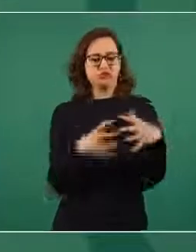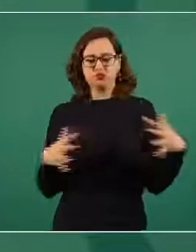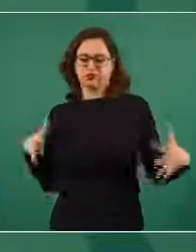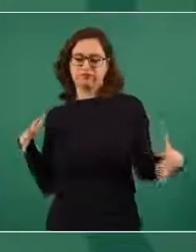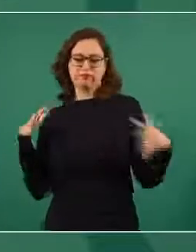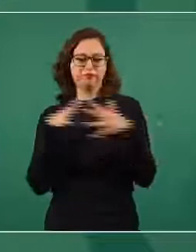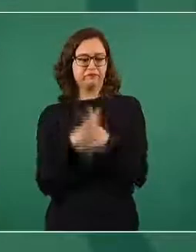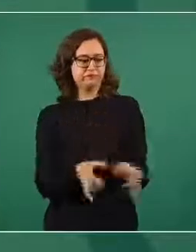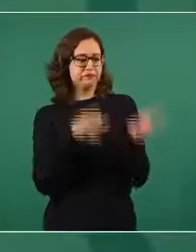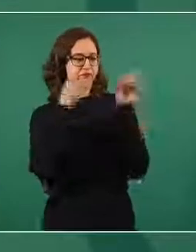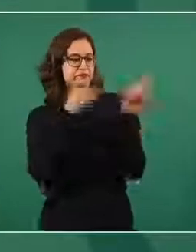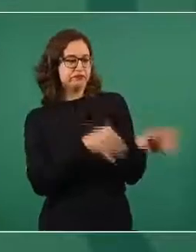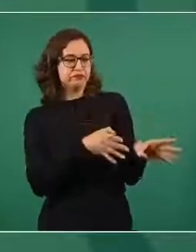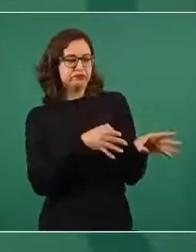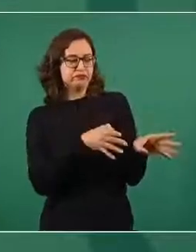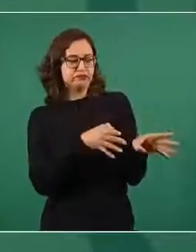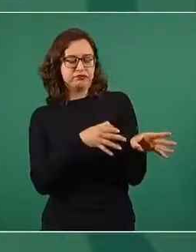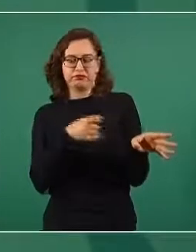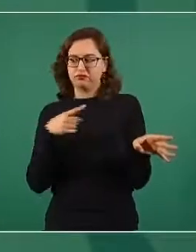Se dividen